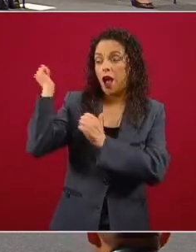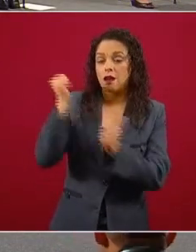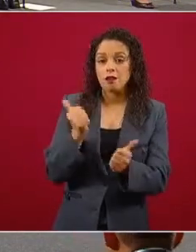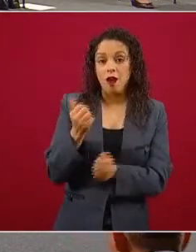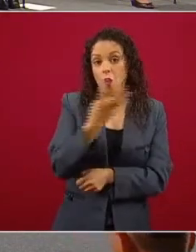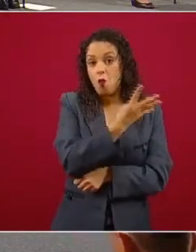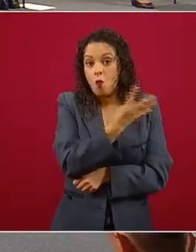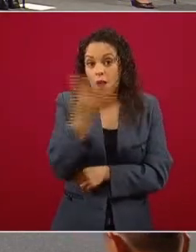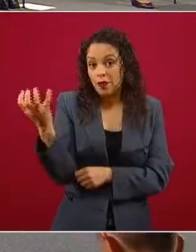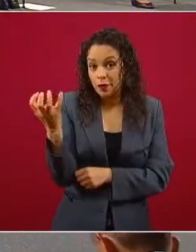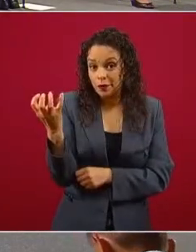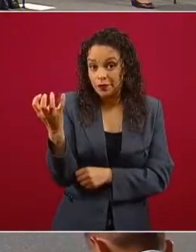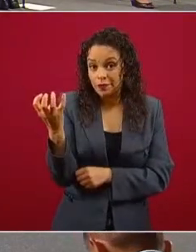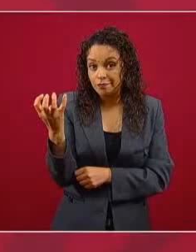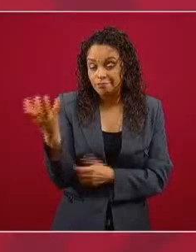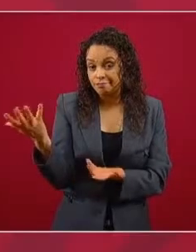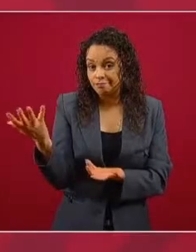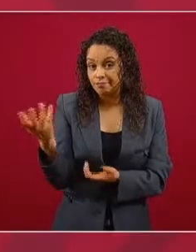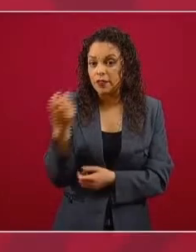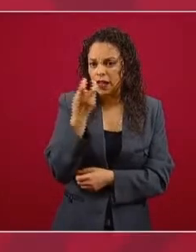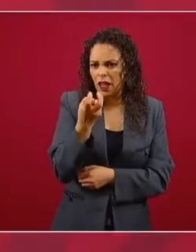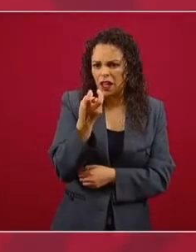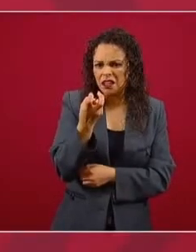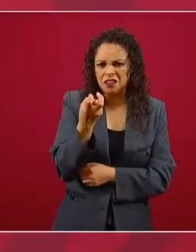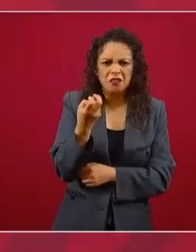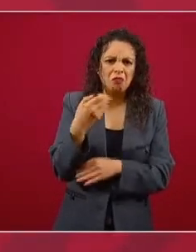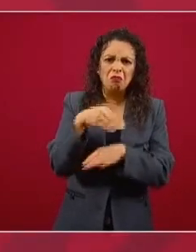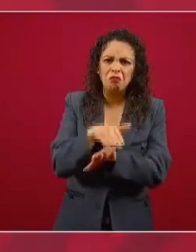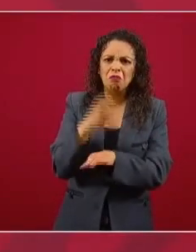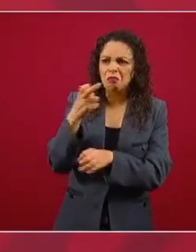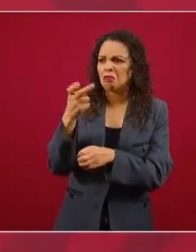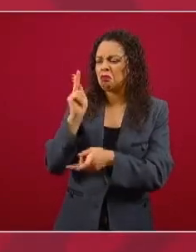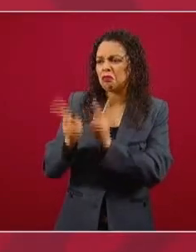sea, sobre eso tratamos